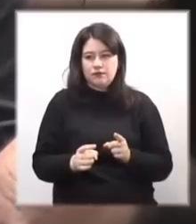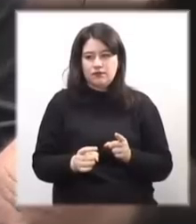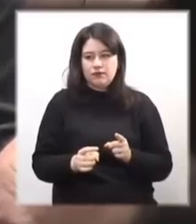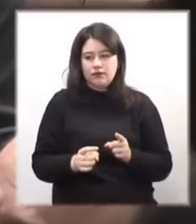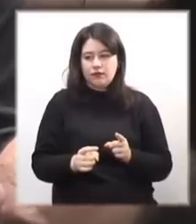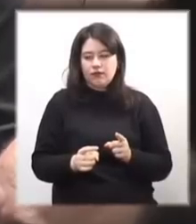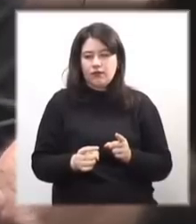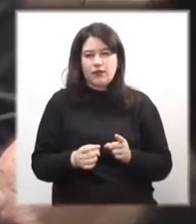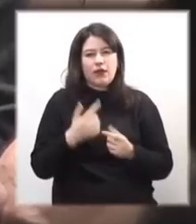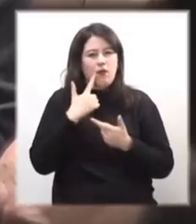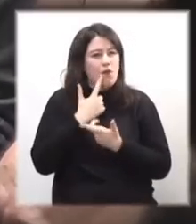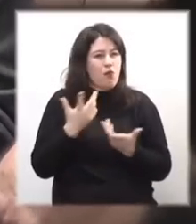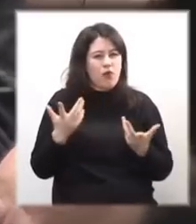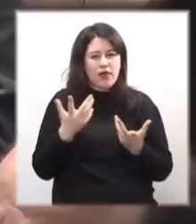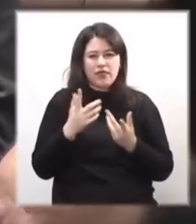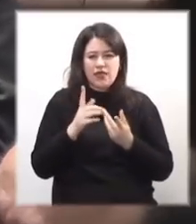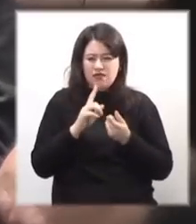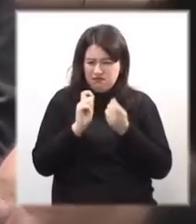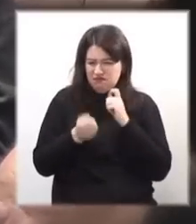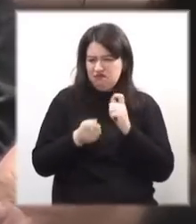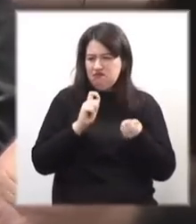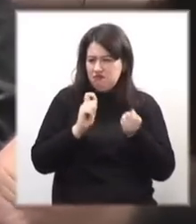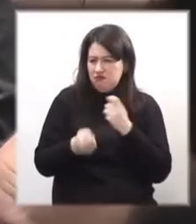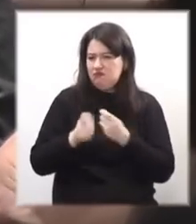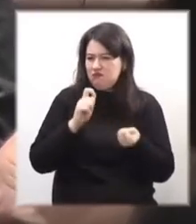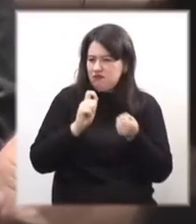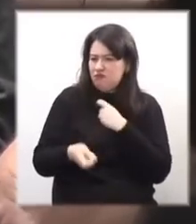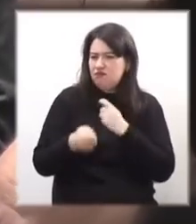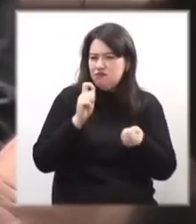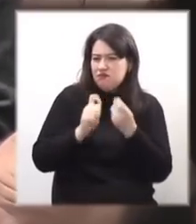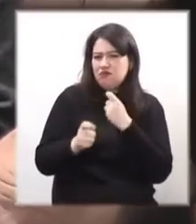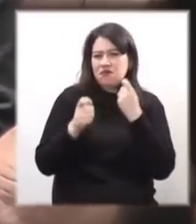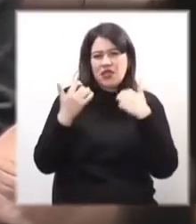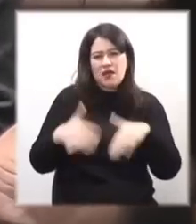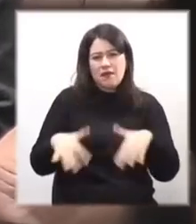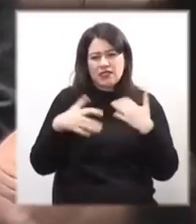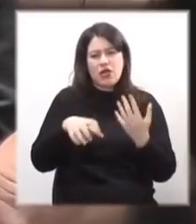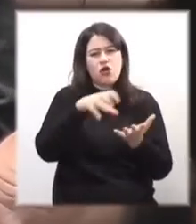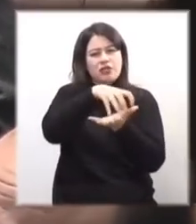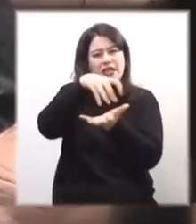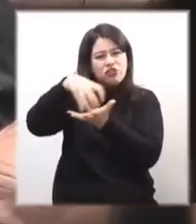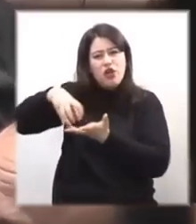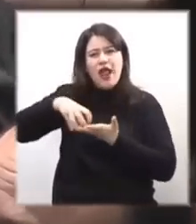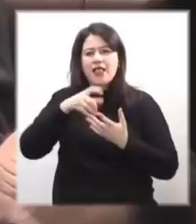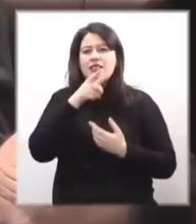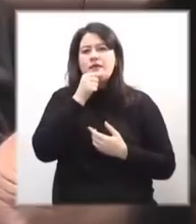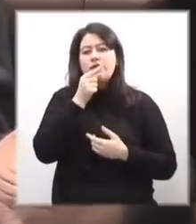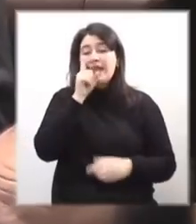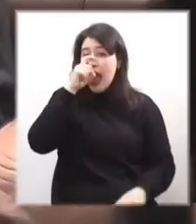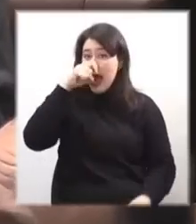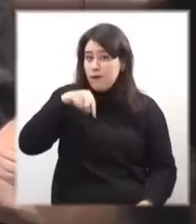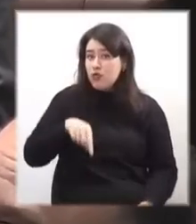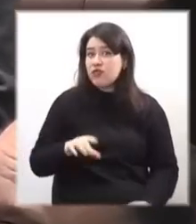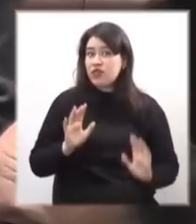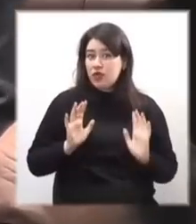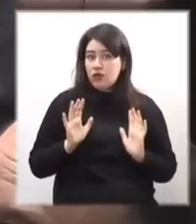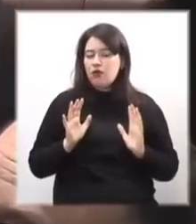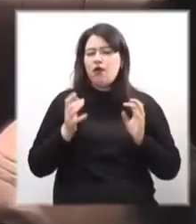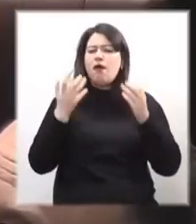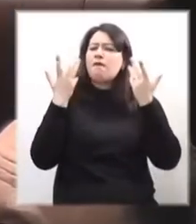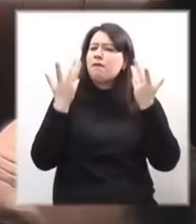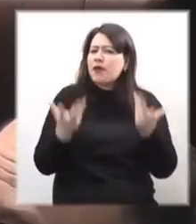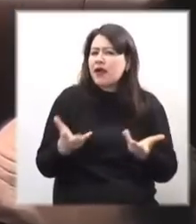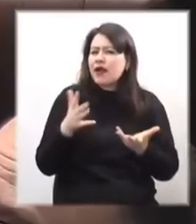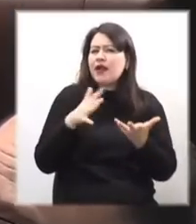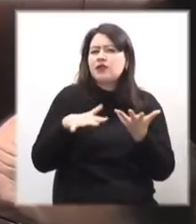Todo esto habla de una enorme volatilidad y un enorme nivel de cambio a nivel de las seccionales policiales en Montevideo. ¿Por